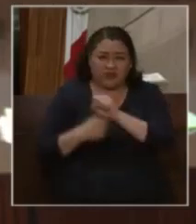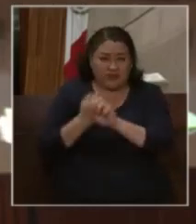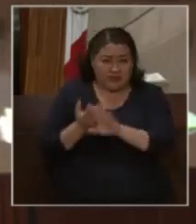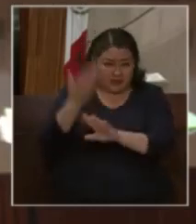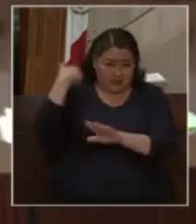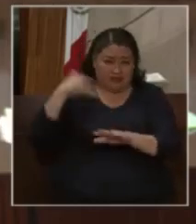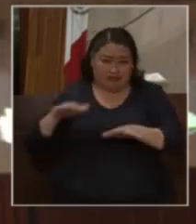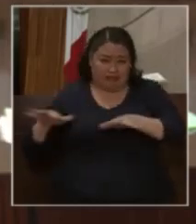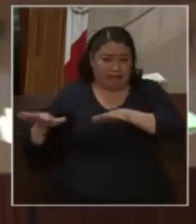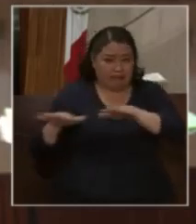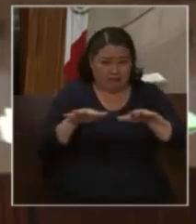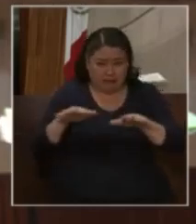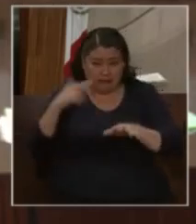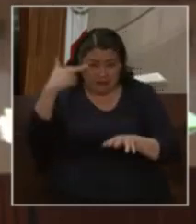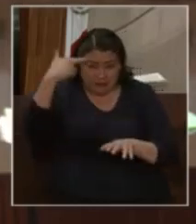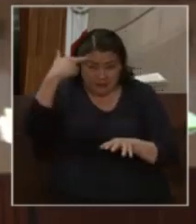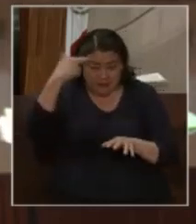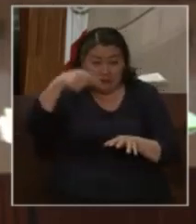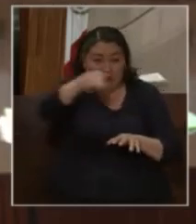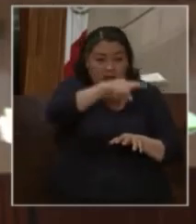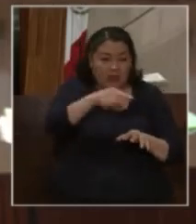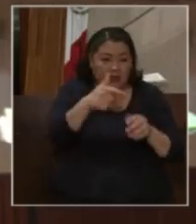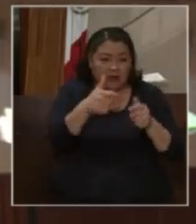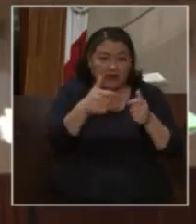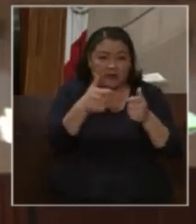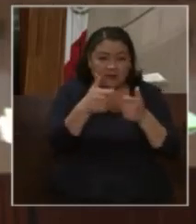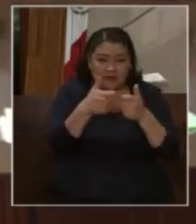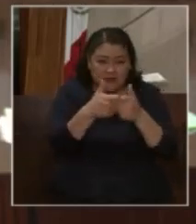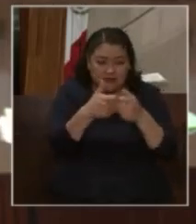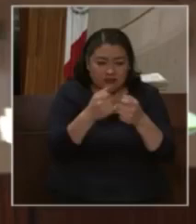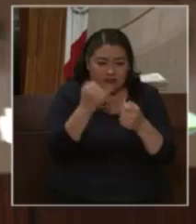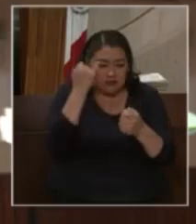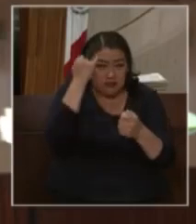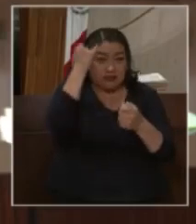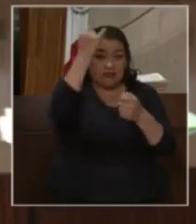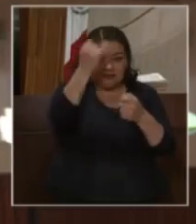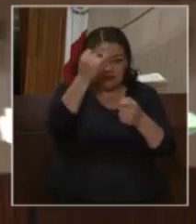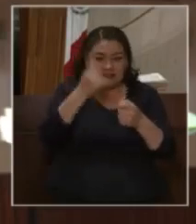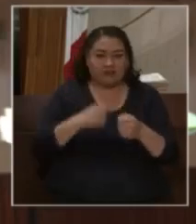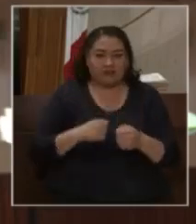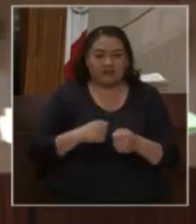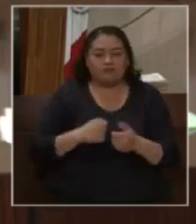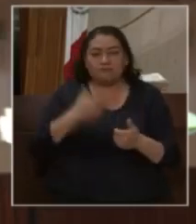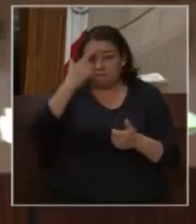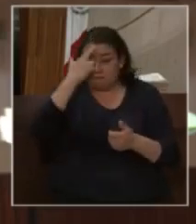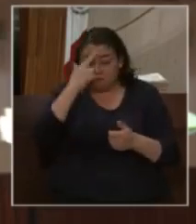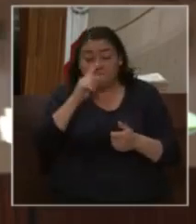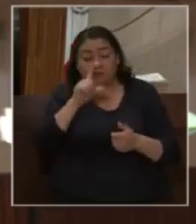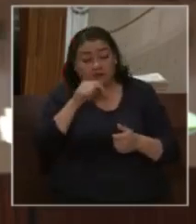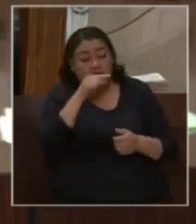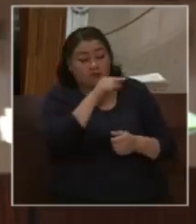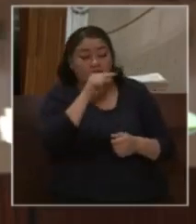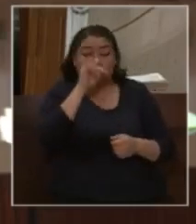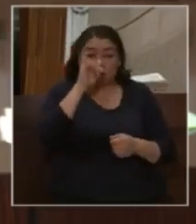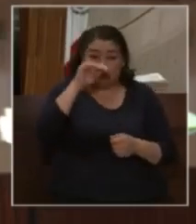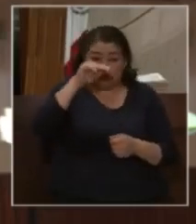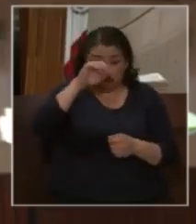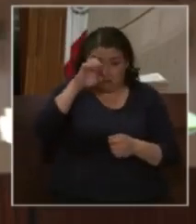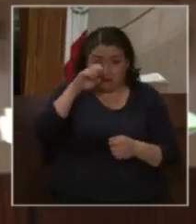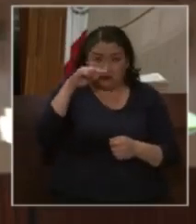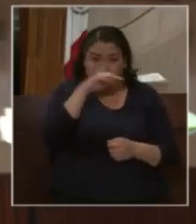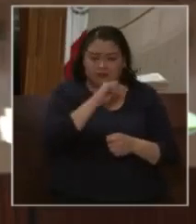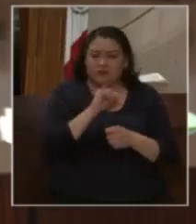pasado, y que posteriormente la autoridad administrativa